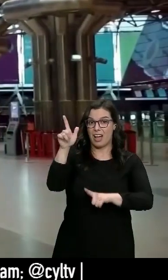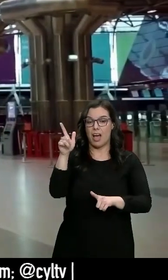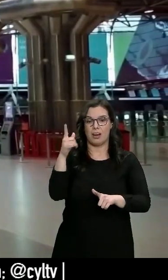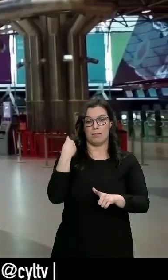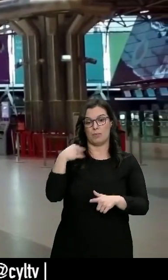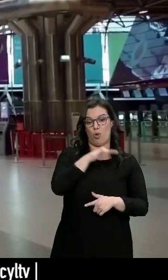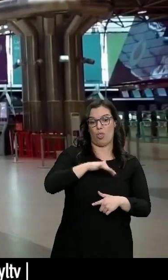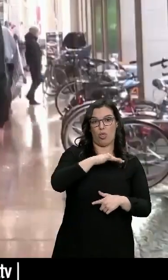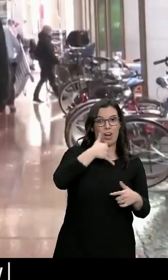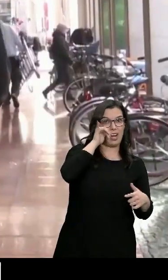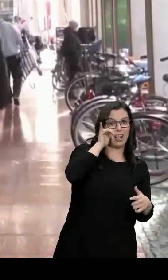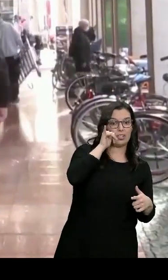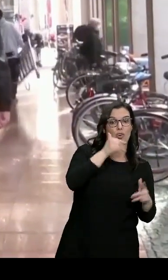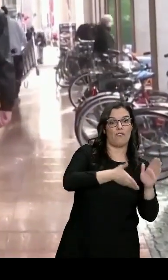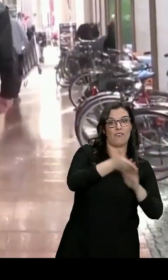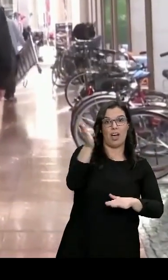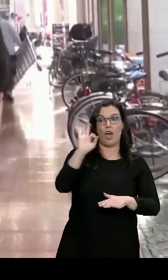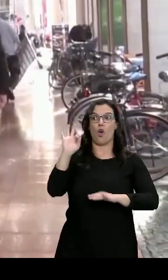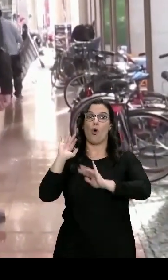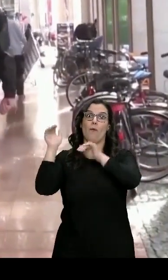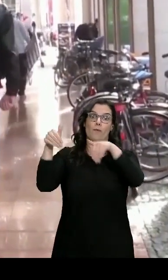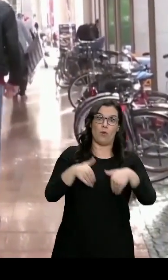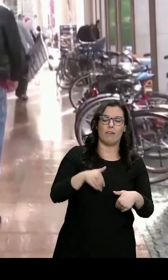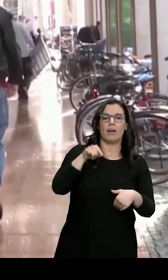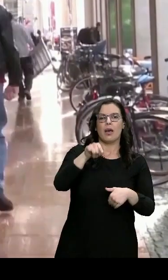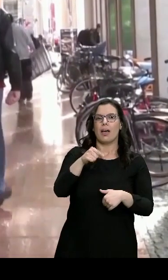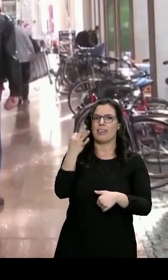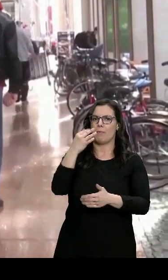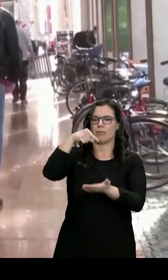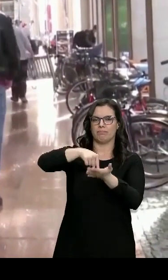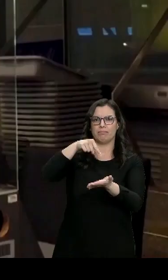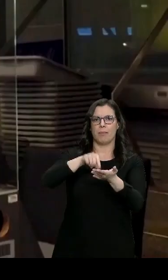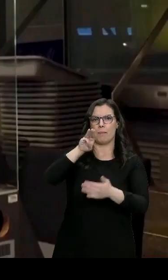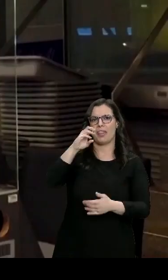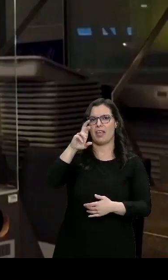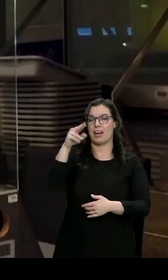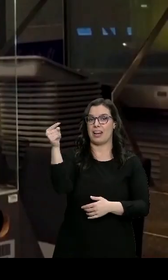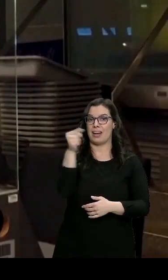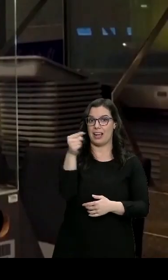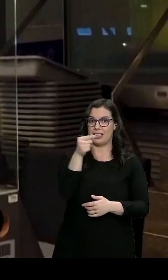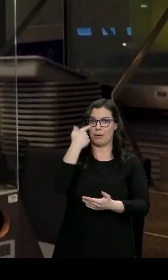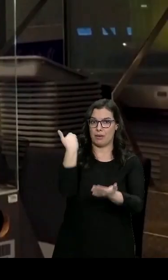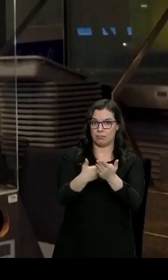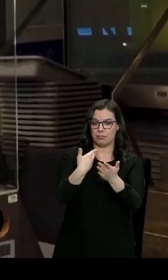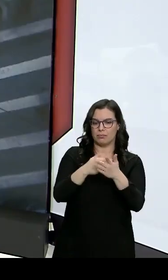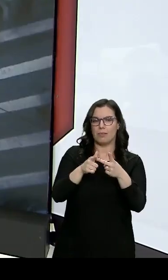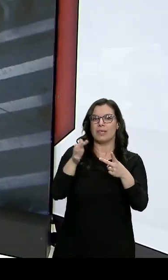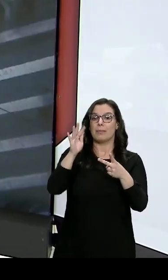hasta estas zonas de alto riesgo, se exija una PCR negativa y la obligación de guardar una cuarentena en el país de